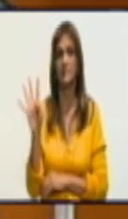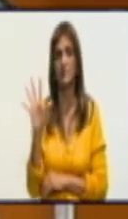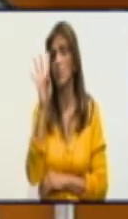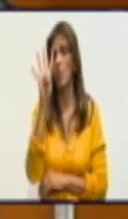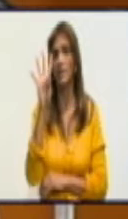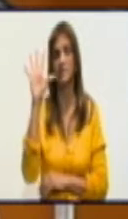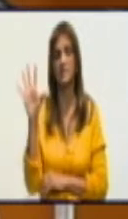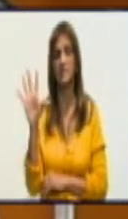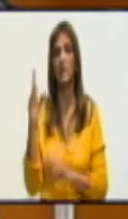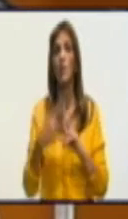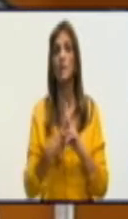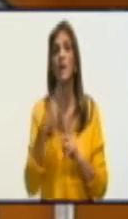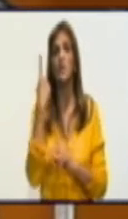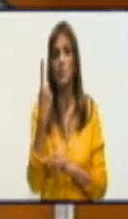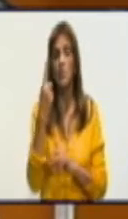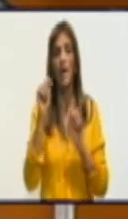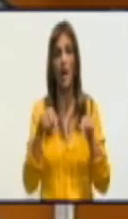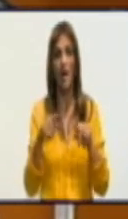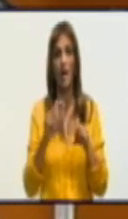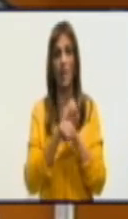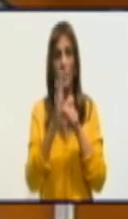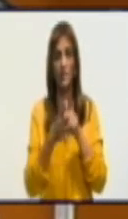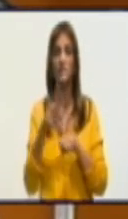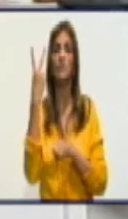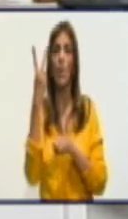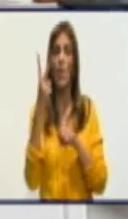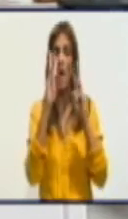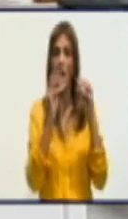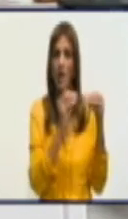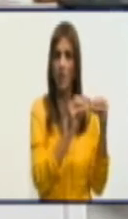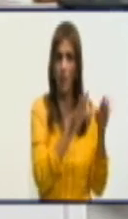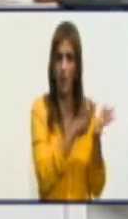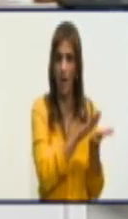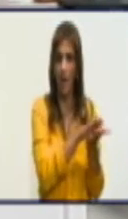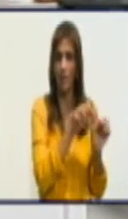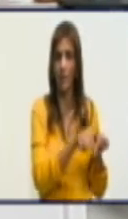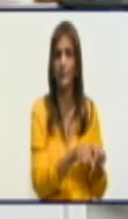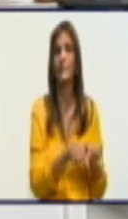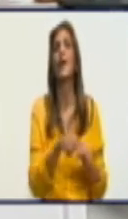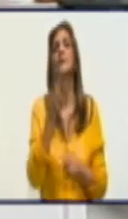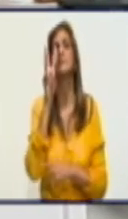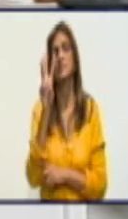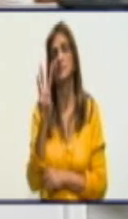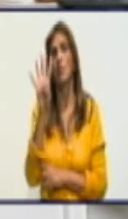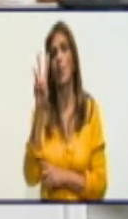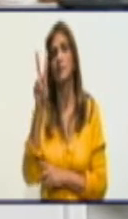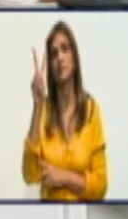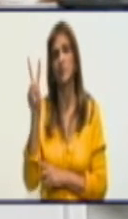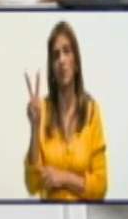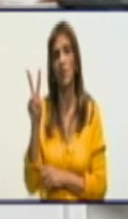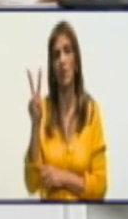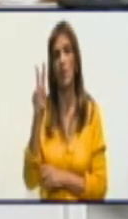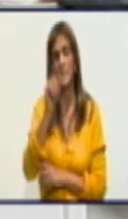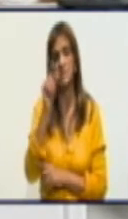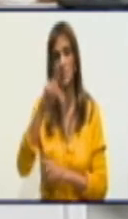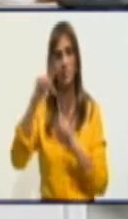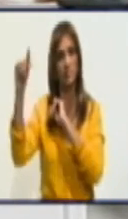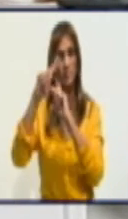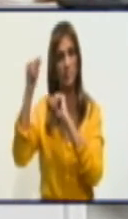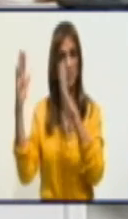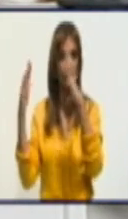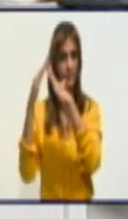tenemos una activa y 2 en el acumulado. Dimos 342 altas en las últimas 24 horas y ya